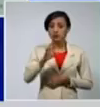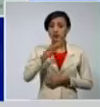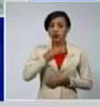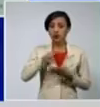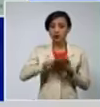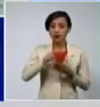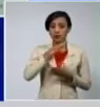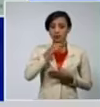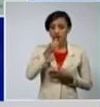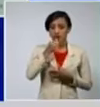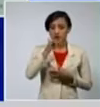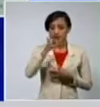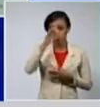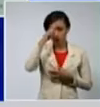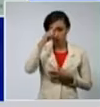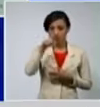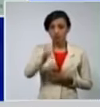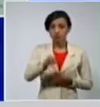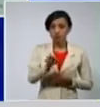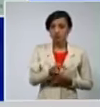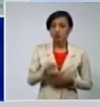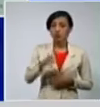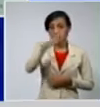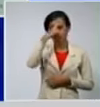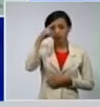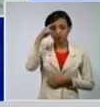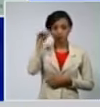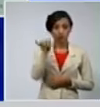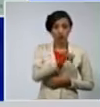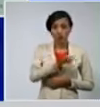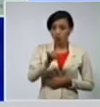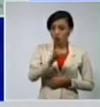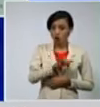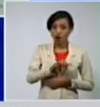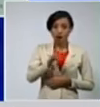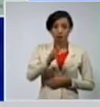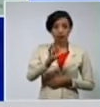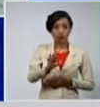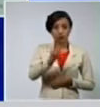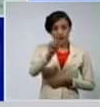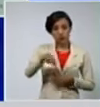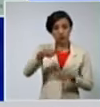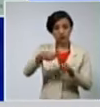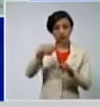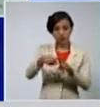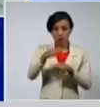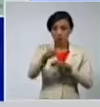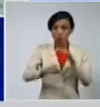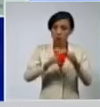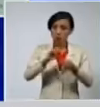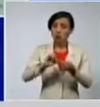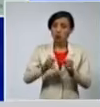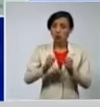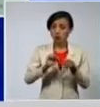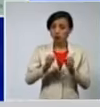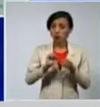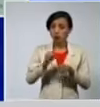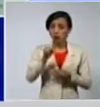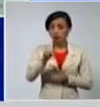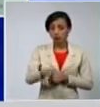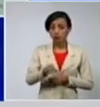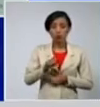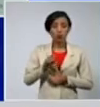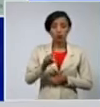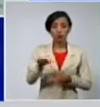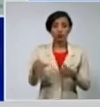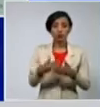Espíritu confirma 28 casos ayer, provincia que ha tenido control, que en los últimos días va teniendo